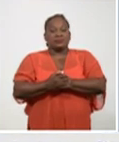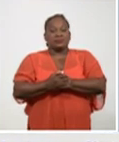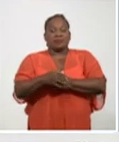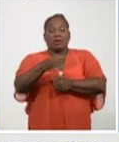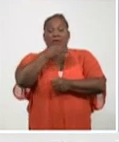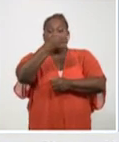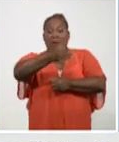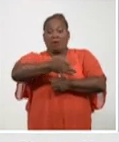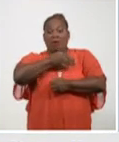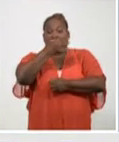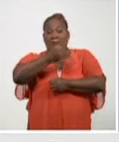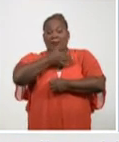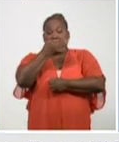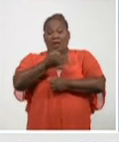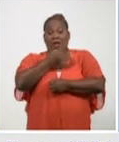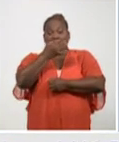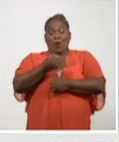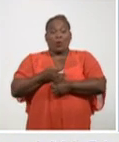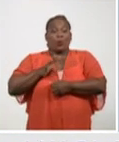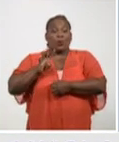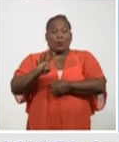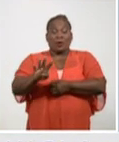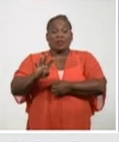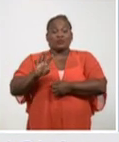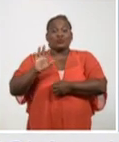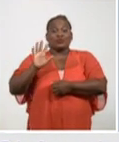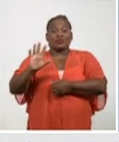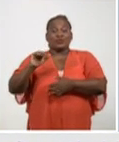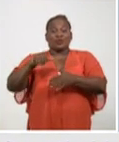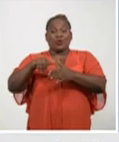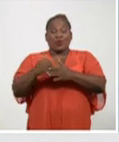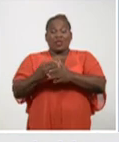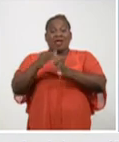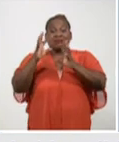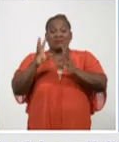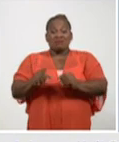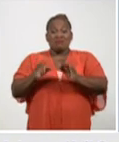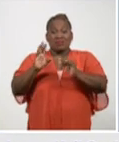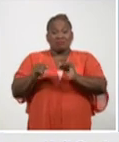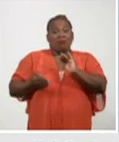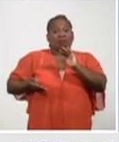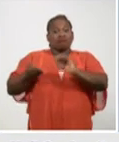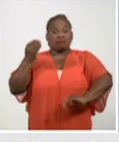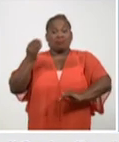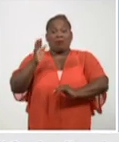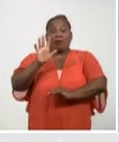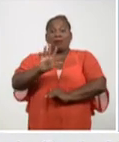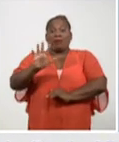estado durante 4 o 5 días con cifras superiores a 500,